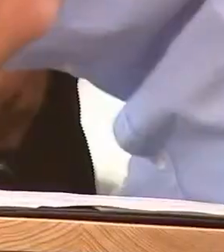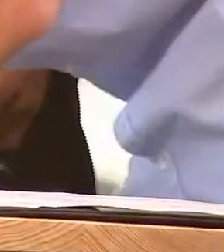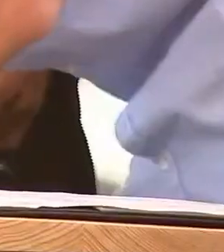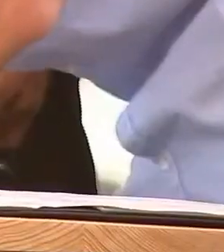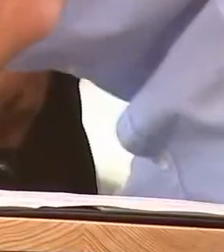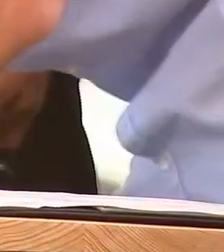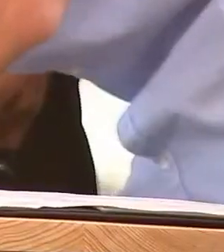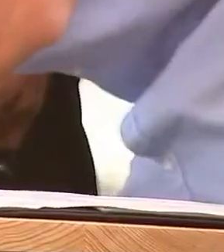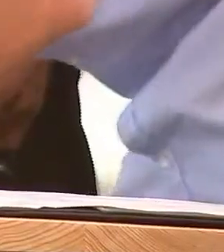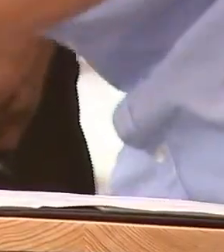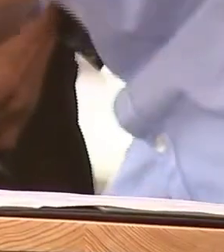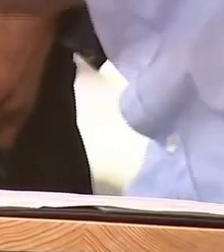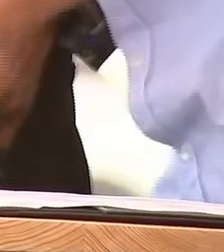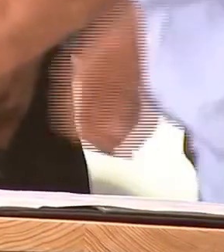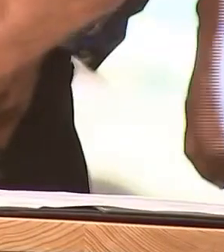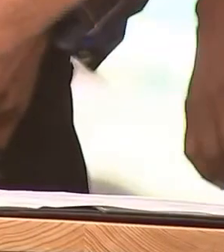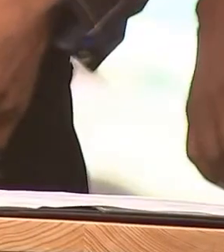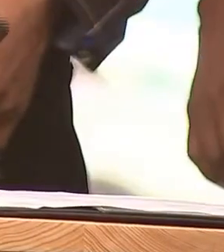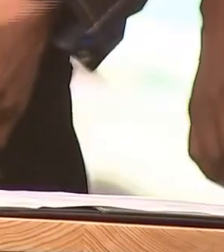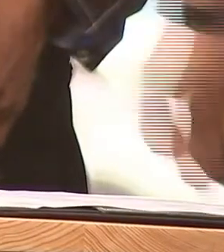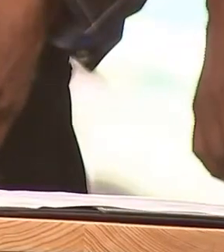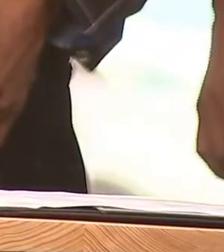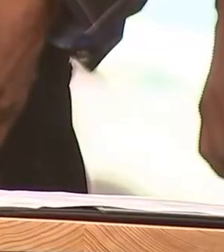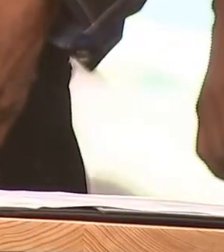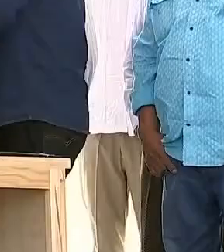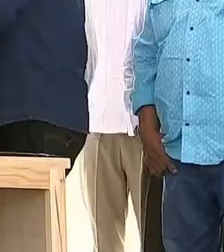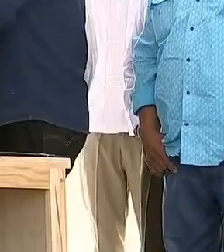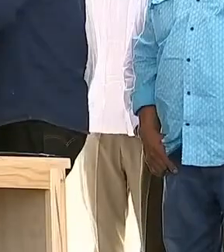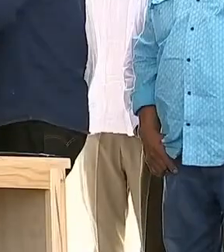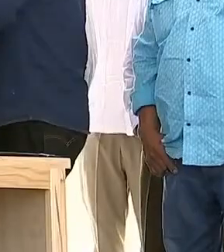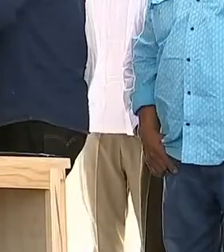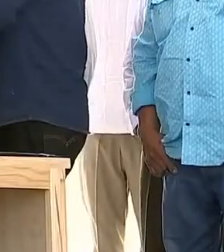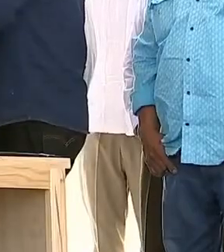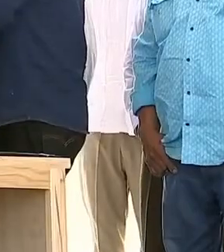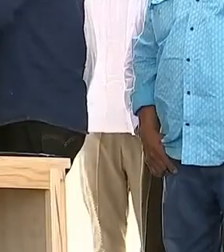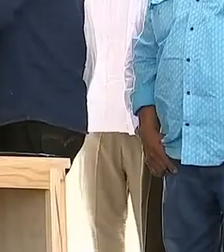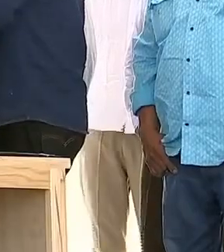ka hiakim mampo yestene po aman tu que a yoka.